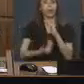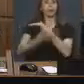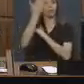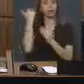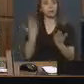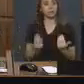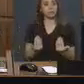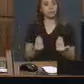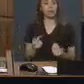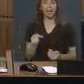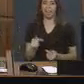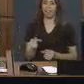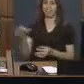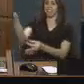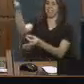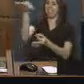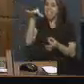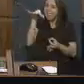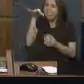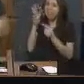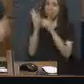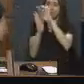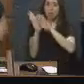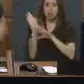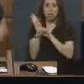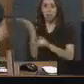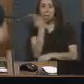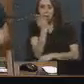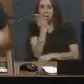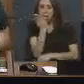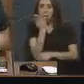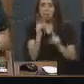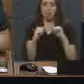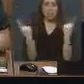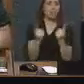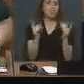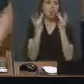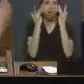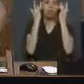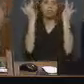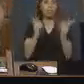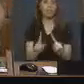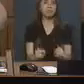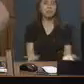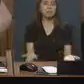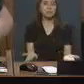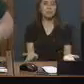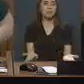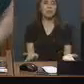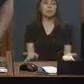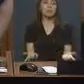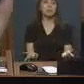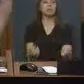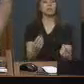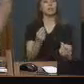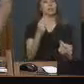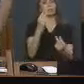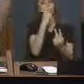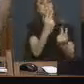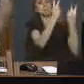Y hoy día nos presentan este proyecto que al final no termina dejando contento a nadie. Y por eso tenemos que mirarlo en una perspectiva